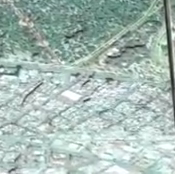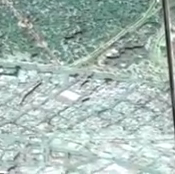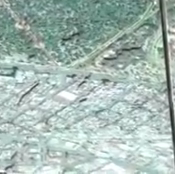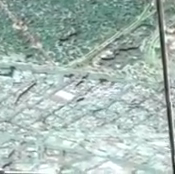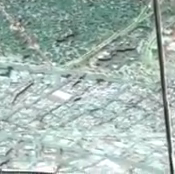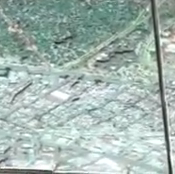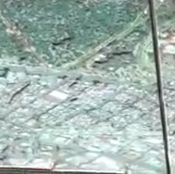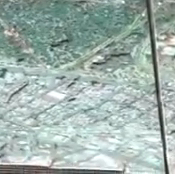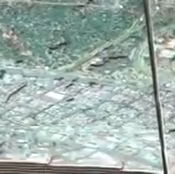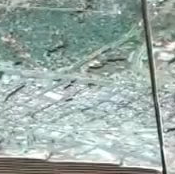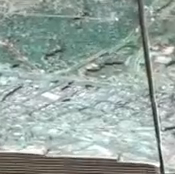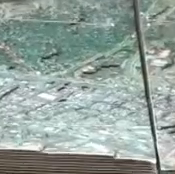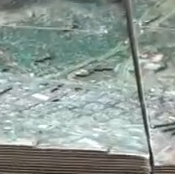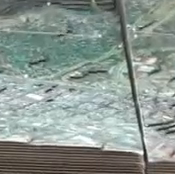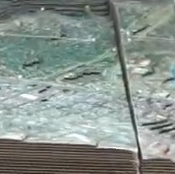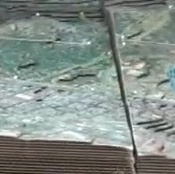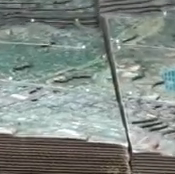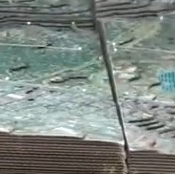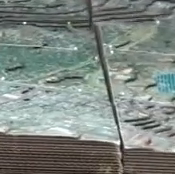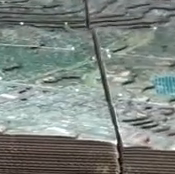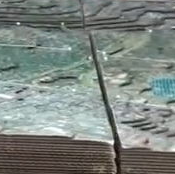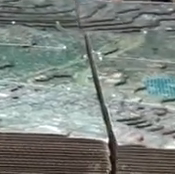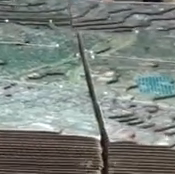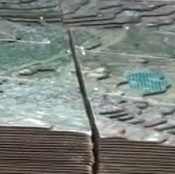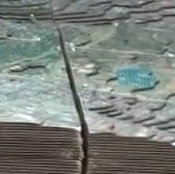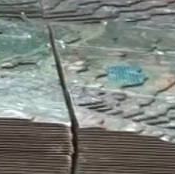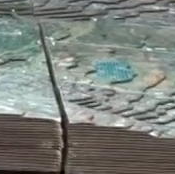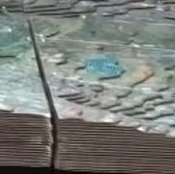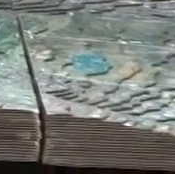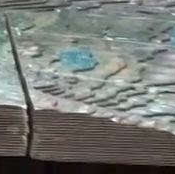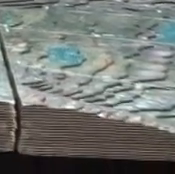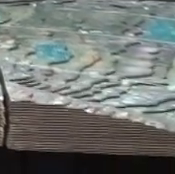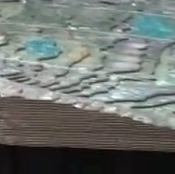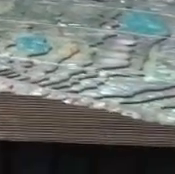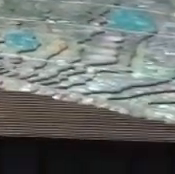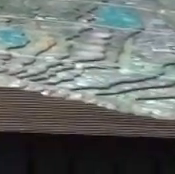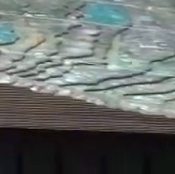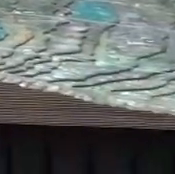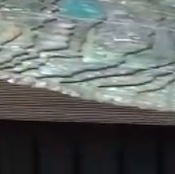rotonda. Es inmenso. Pues gracias. Gracias. Gracias.